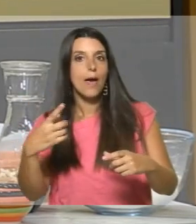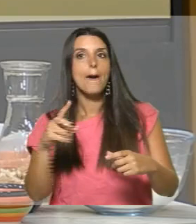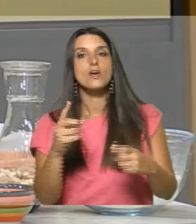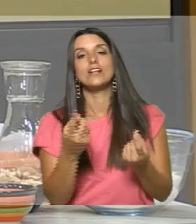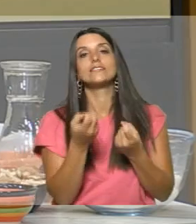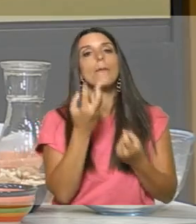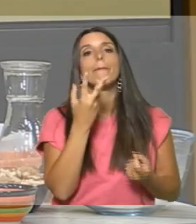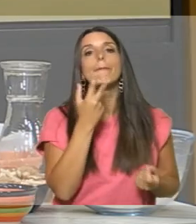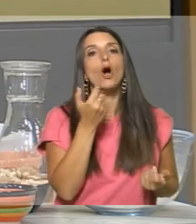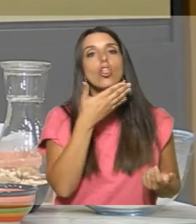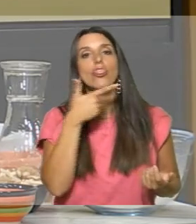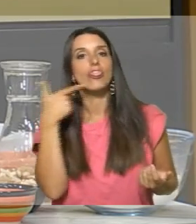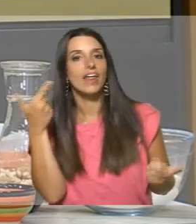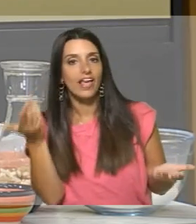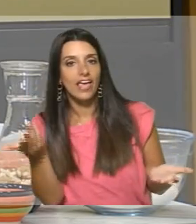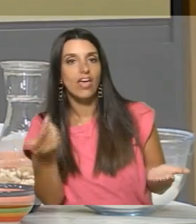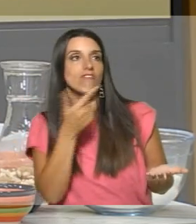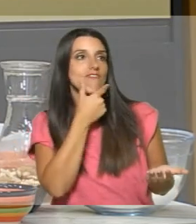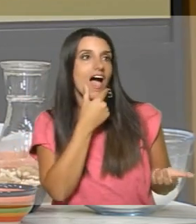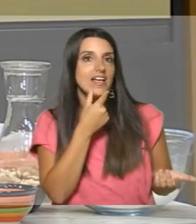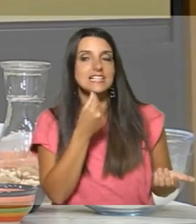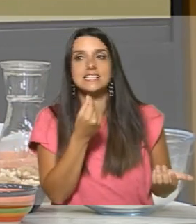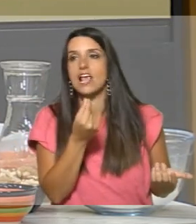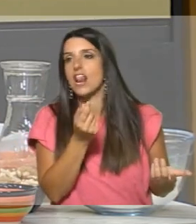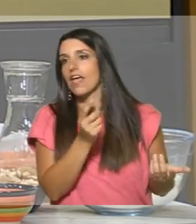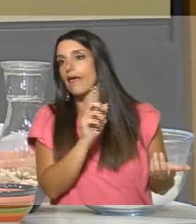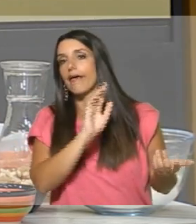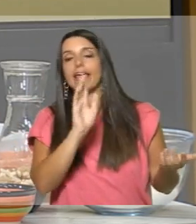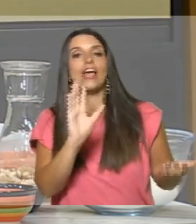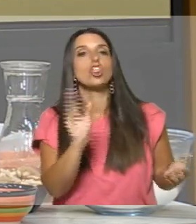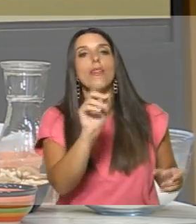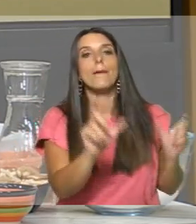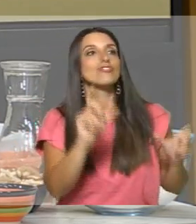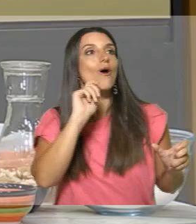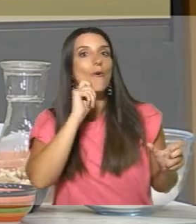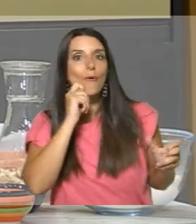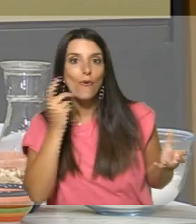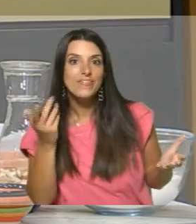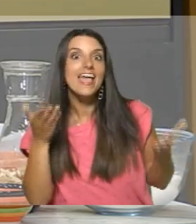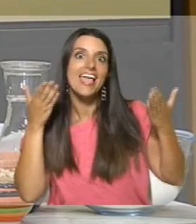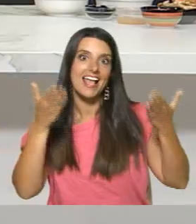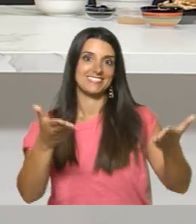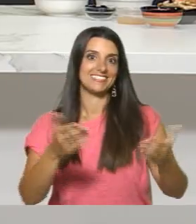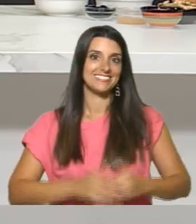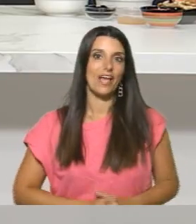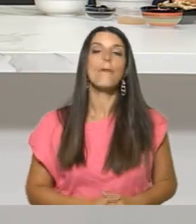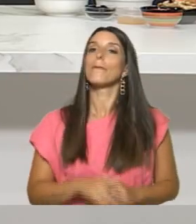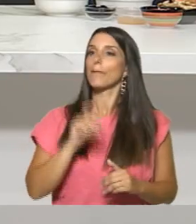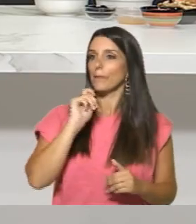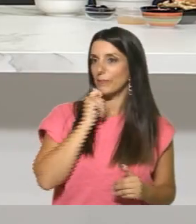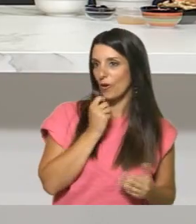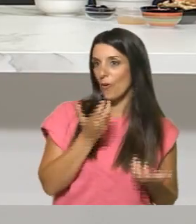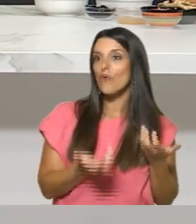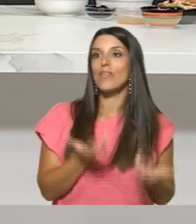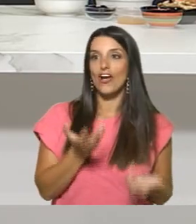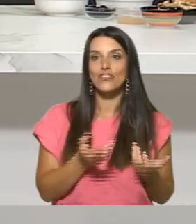un postre en las fiestas. Que sea fácil, que no te complique, que a todo el mundo le guste, pues es este que vamos a hacer. Me gusta la cocina para los que no somos